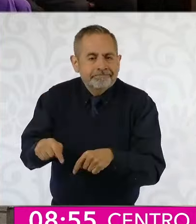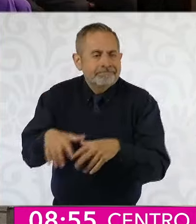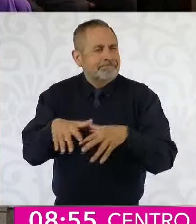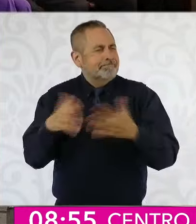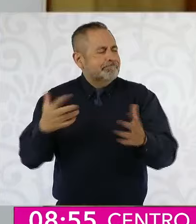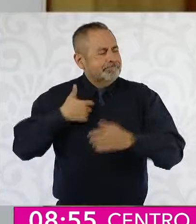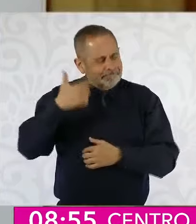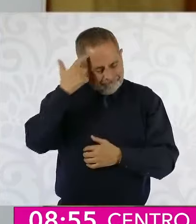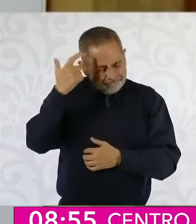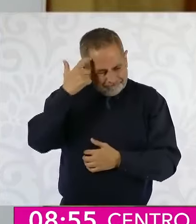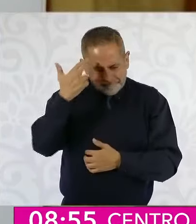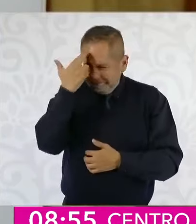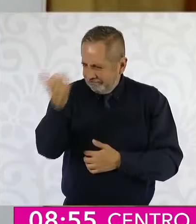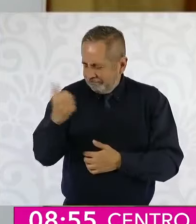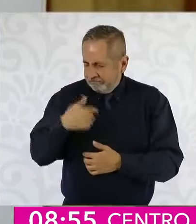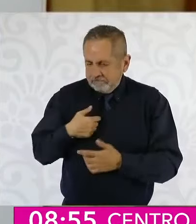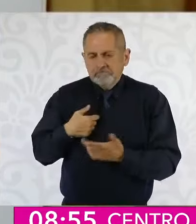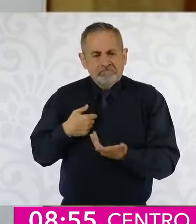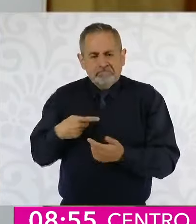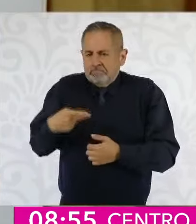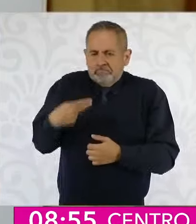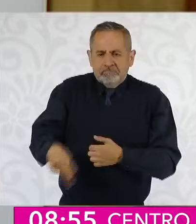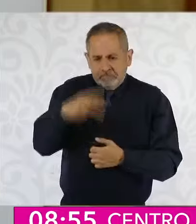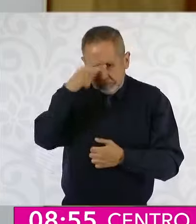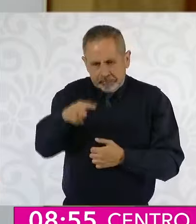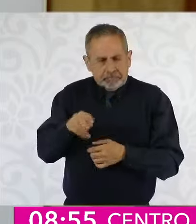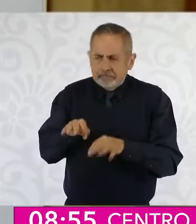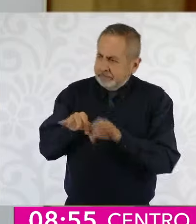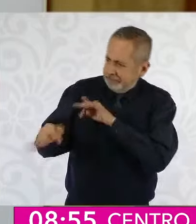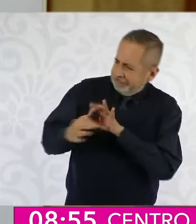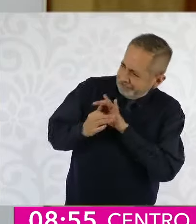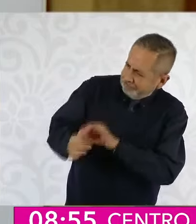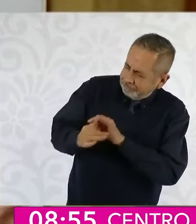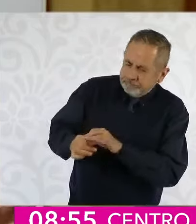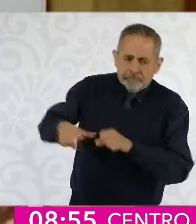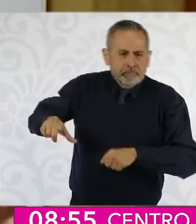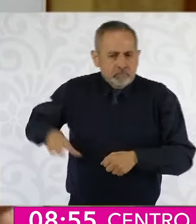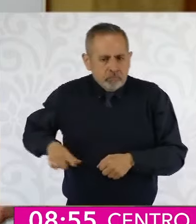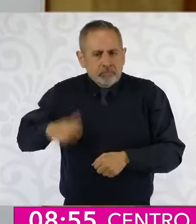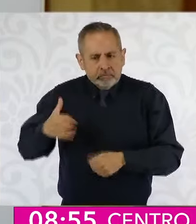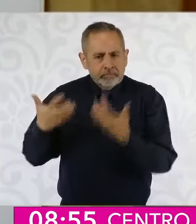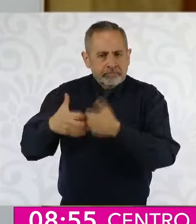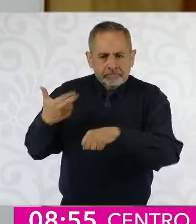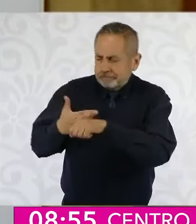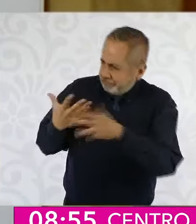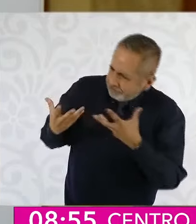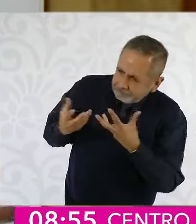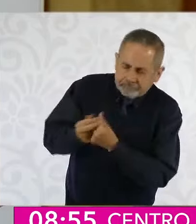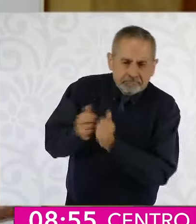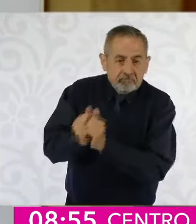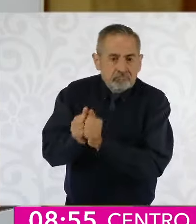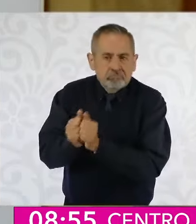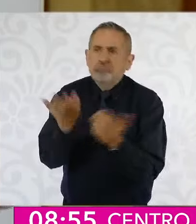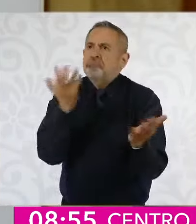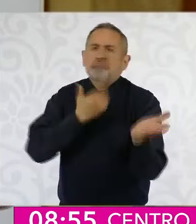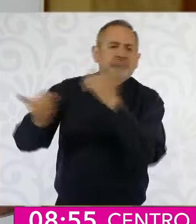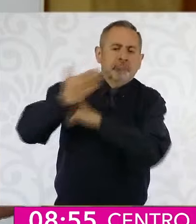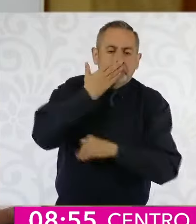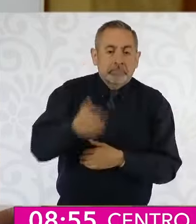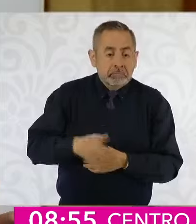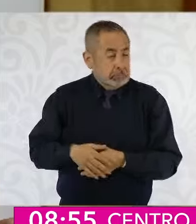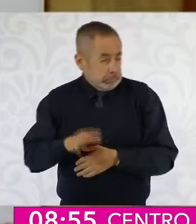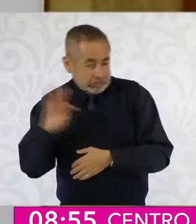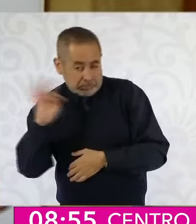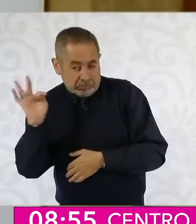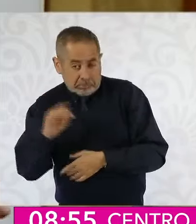la lógica tiene que ver que tenemos que trabajar de la mano y tenemos que trabajar juntos. Si realmente se llegara a